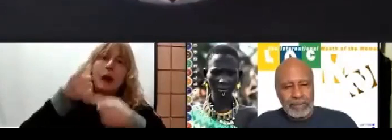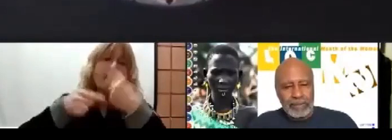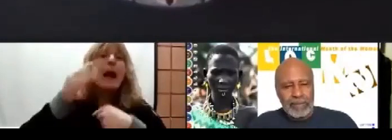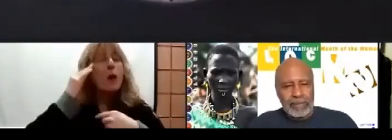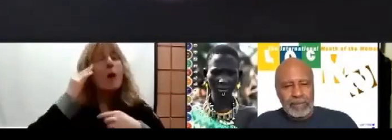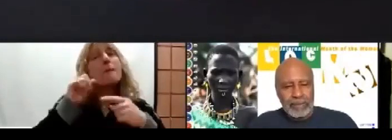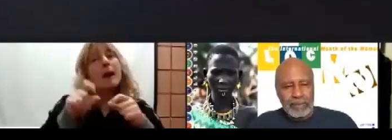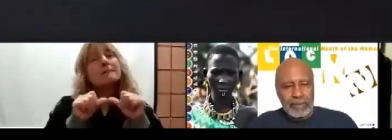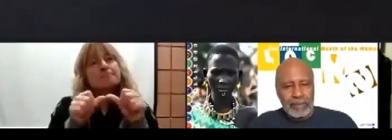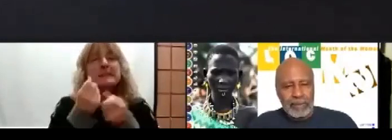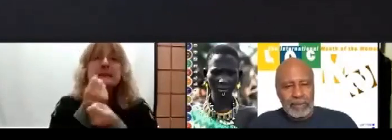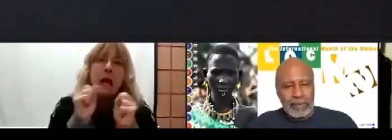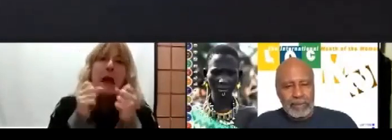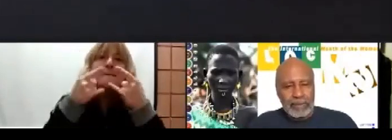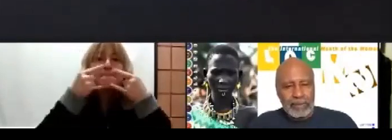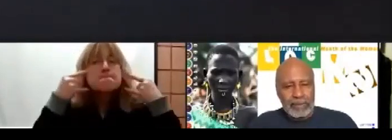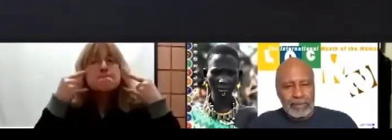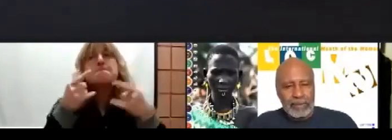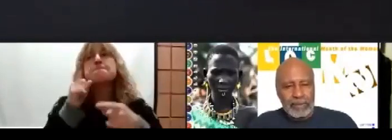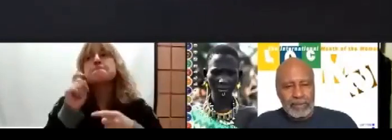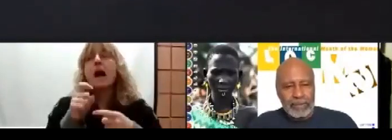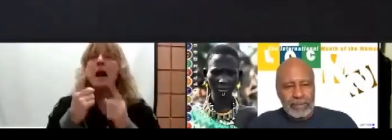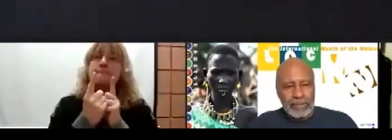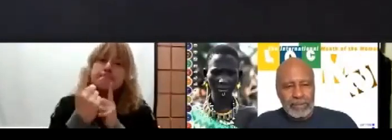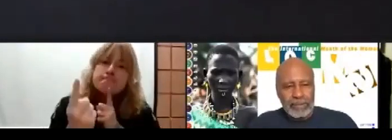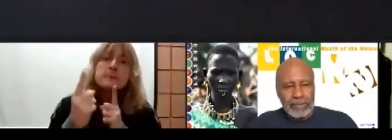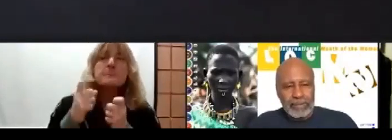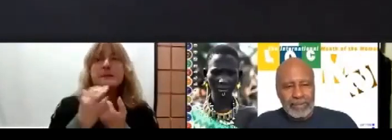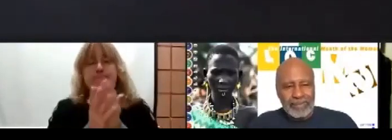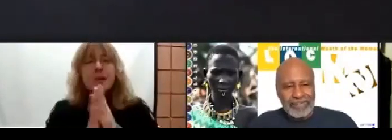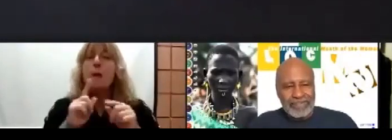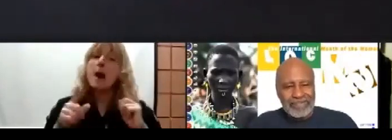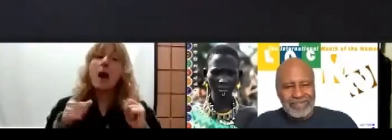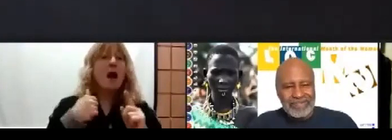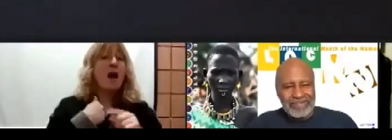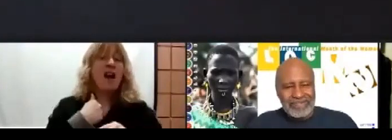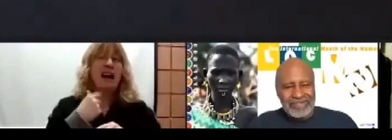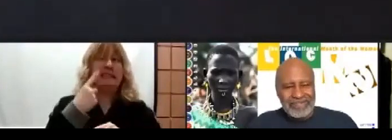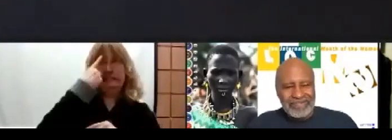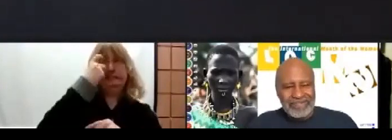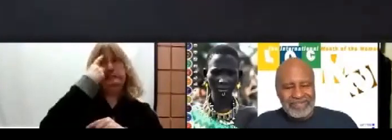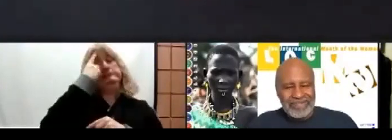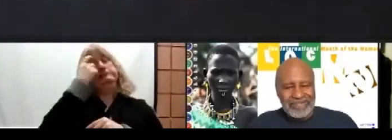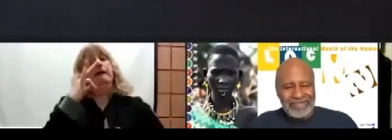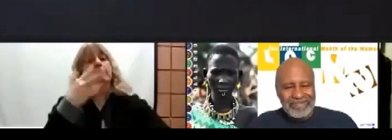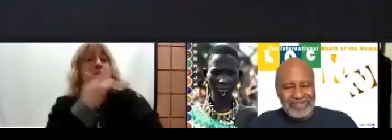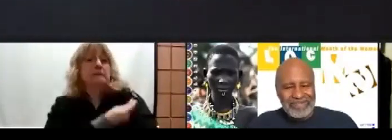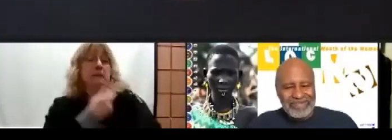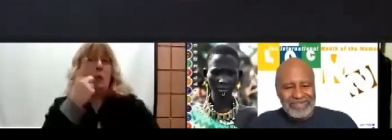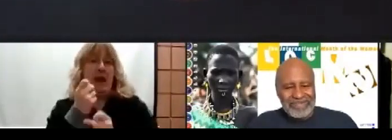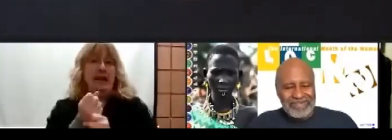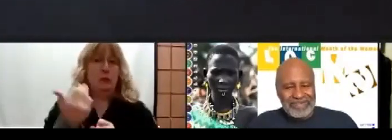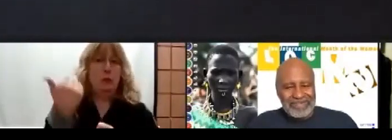esto ha sido una de las cosas más difíciles que hemos pasado como un país y si se siente que hay un fin